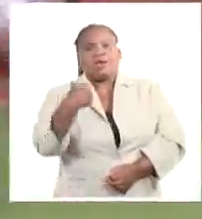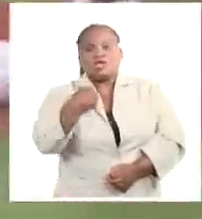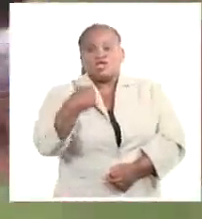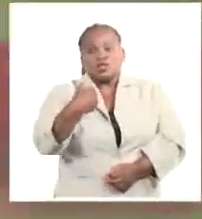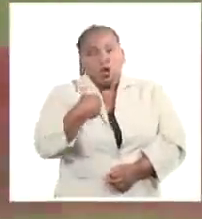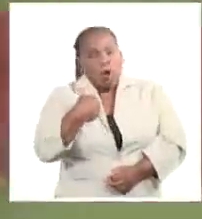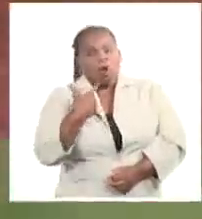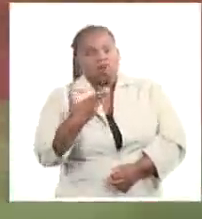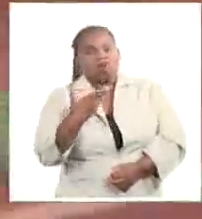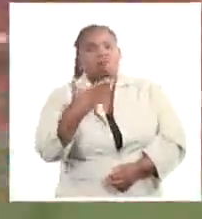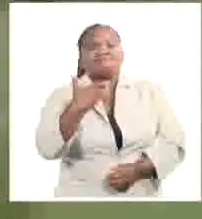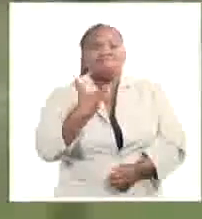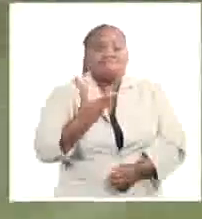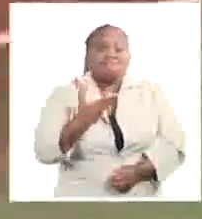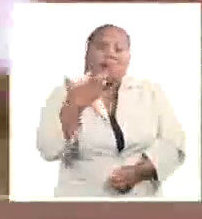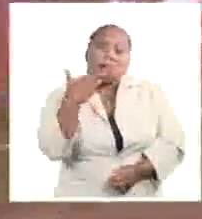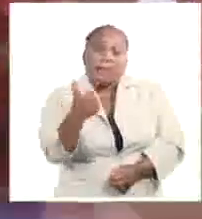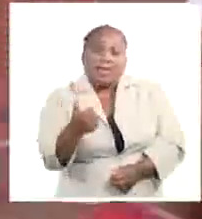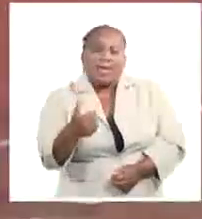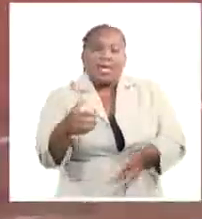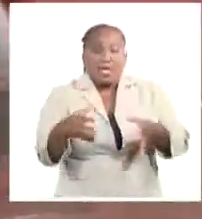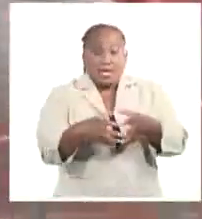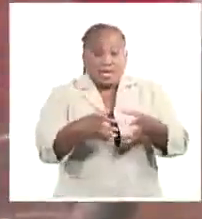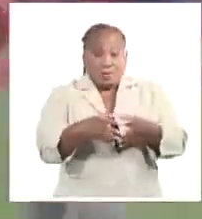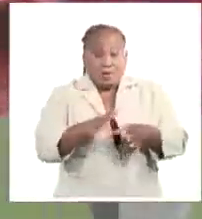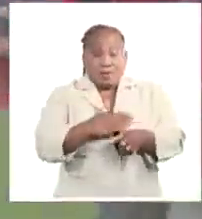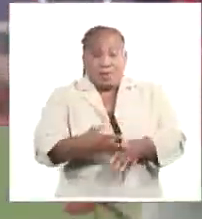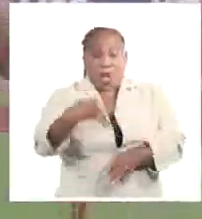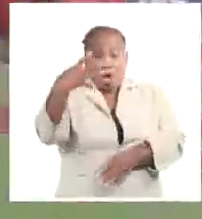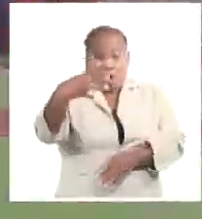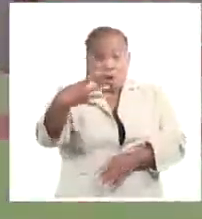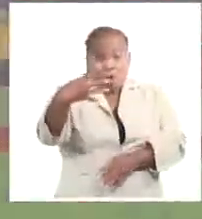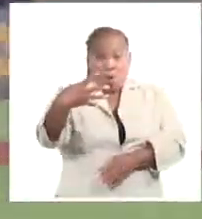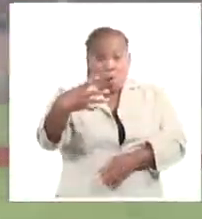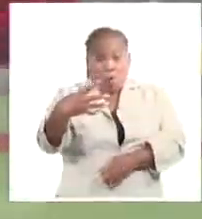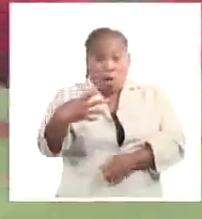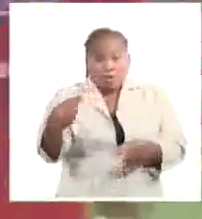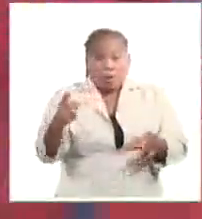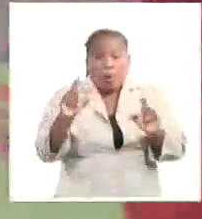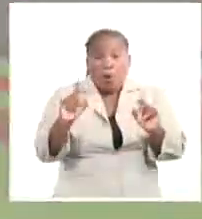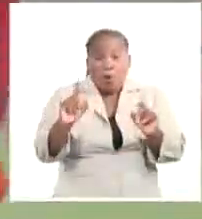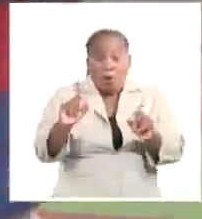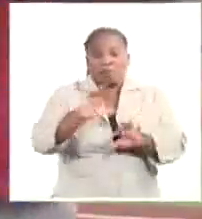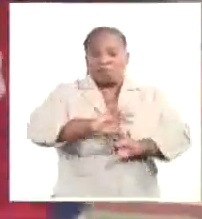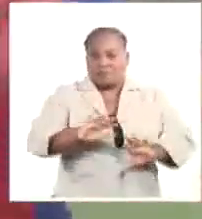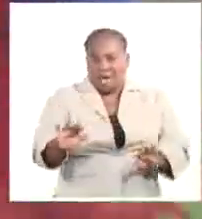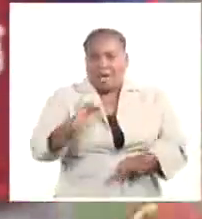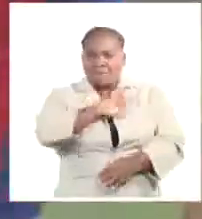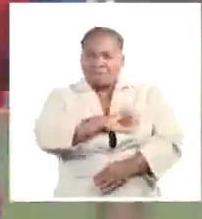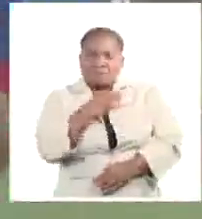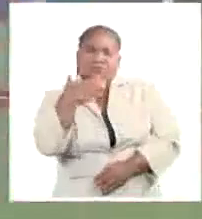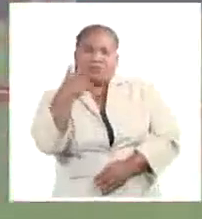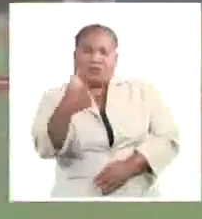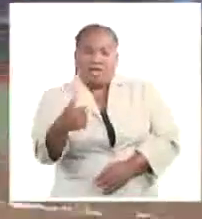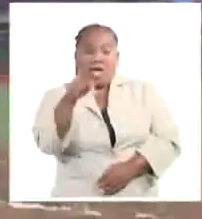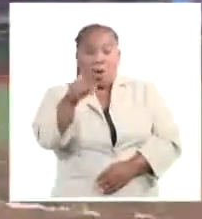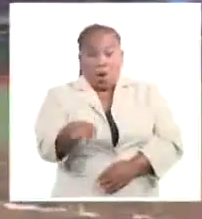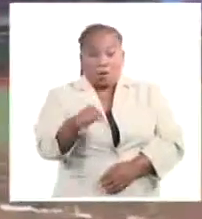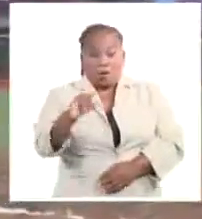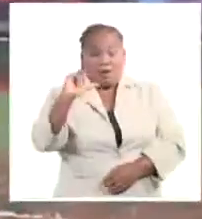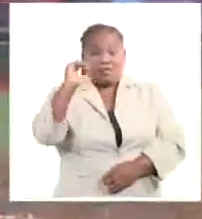reacción que tuvo el equipo a partir del cuarto partido contra México y Australia, que eran dos de los exponentes más fuertes que había en ese grupo también, hoy están